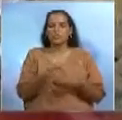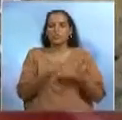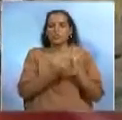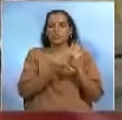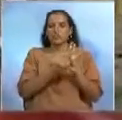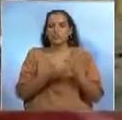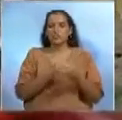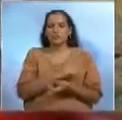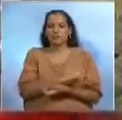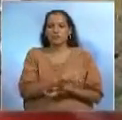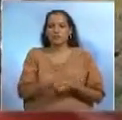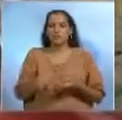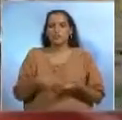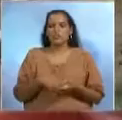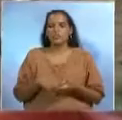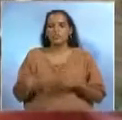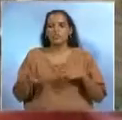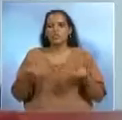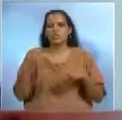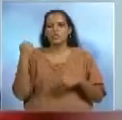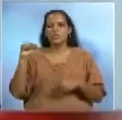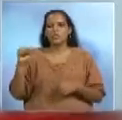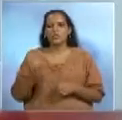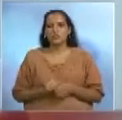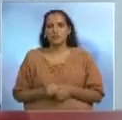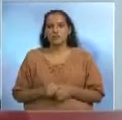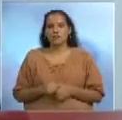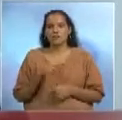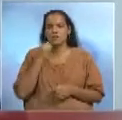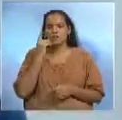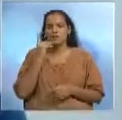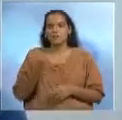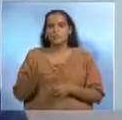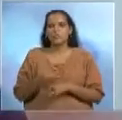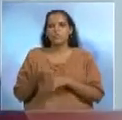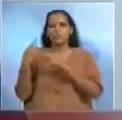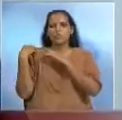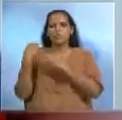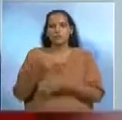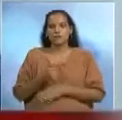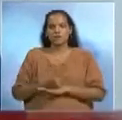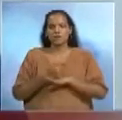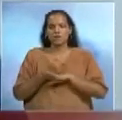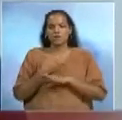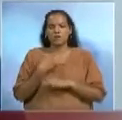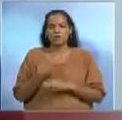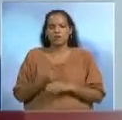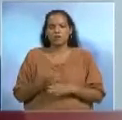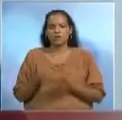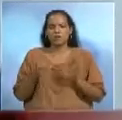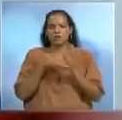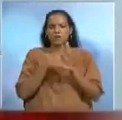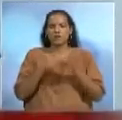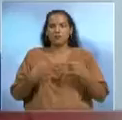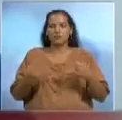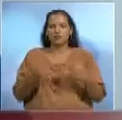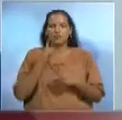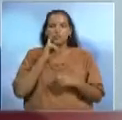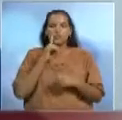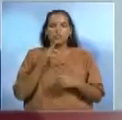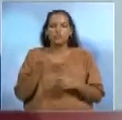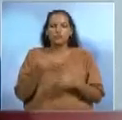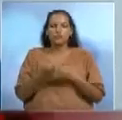legalización de los lotes en la zona sur de la ciudad de Esmeraldas. Autoriza a la cooperativa de ahorro y crédito vender terreno legalizado nacional.